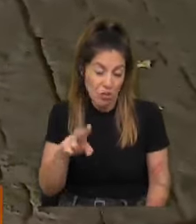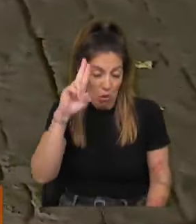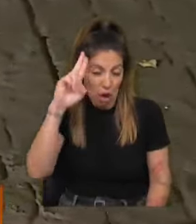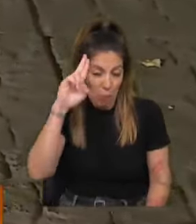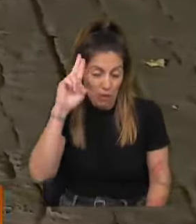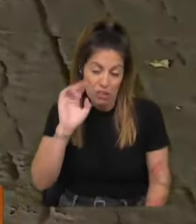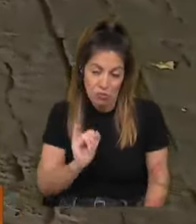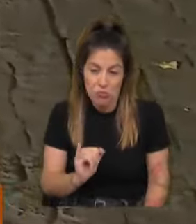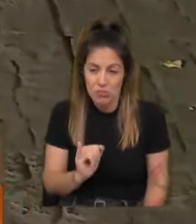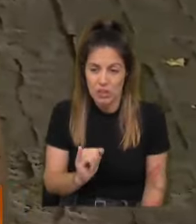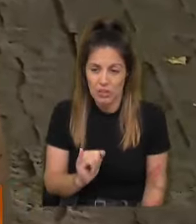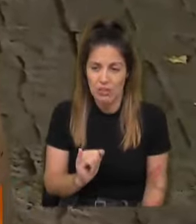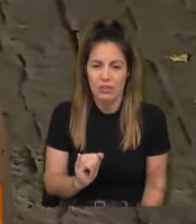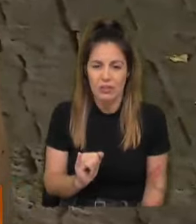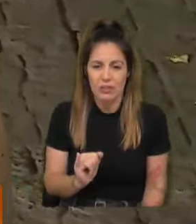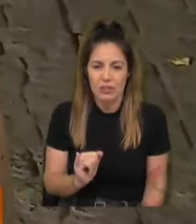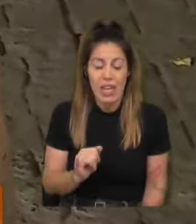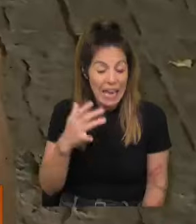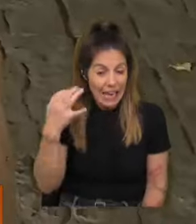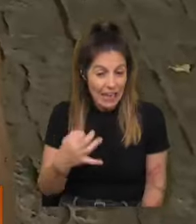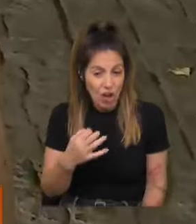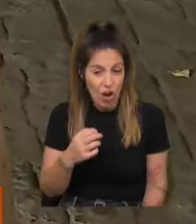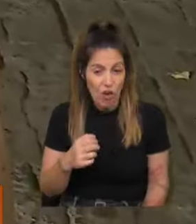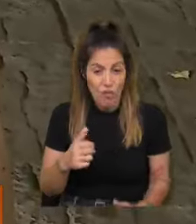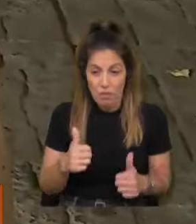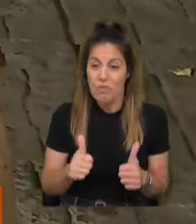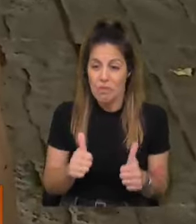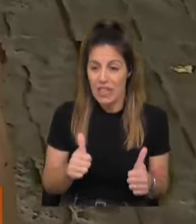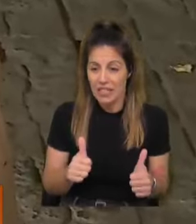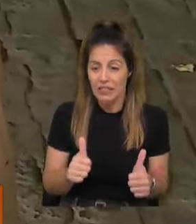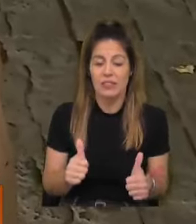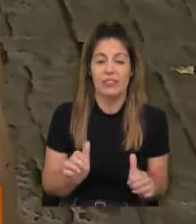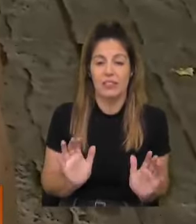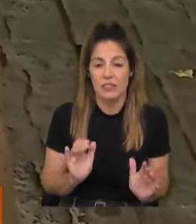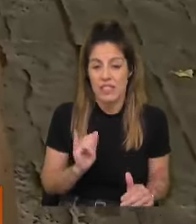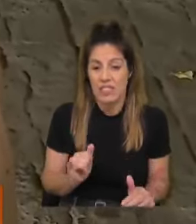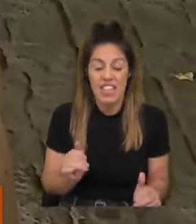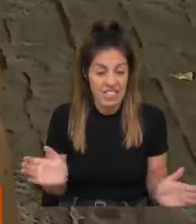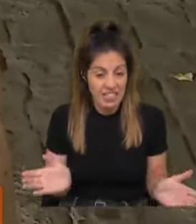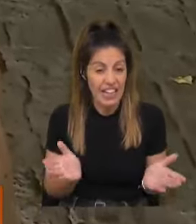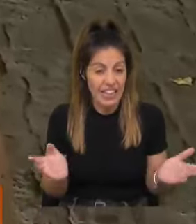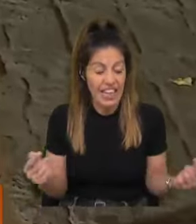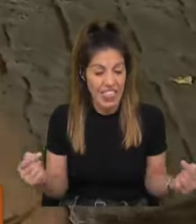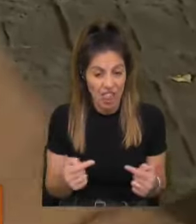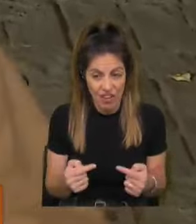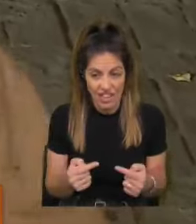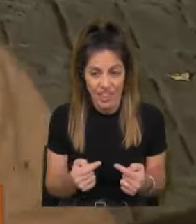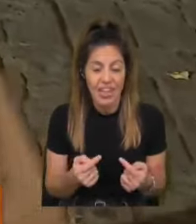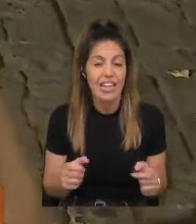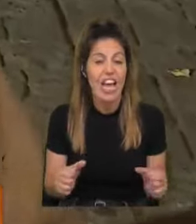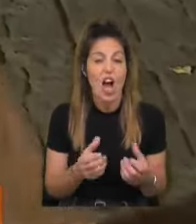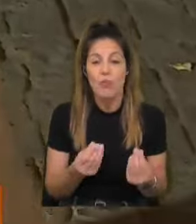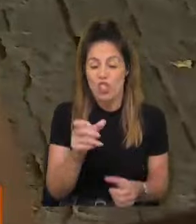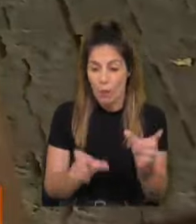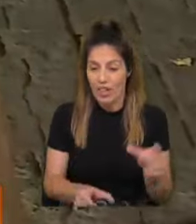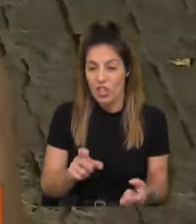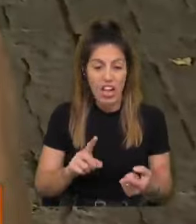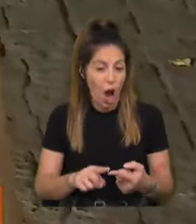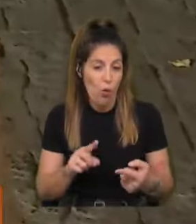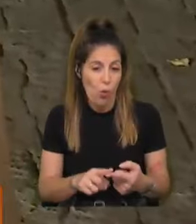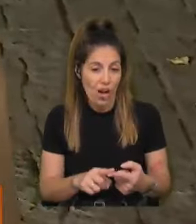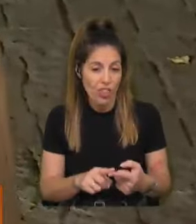al 100% eh Y me parece que está bien digamos se generen debates que haga que muchas personas tengan consensos con